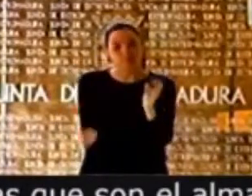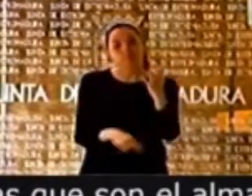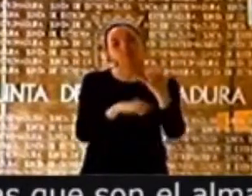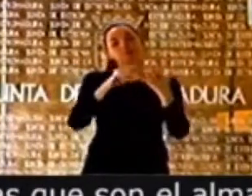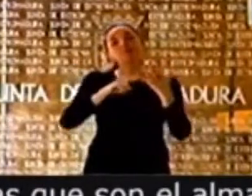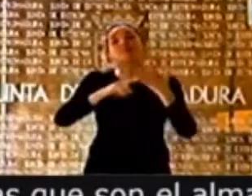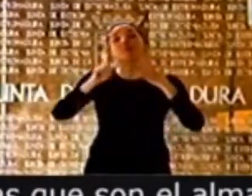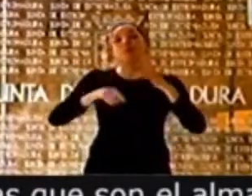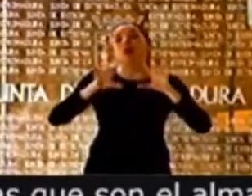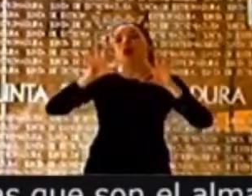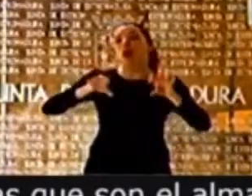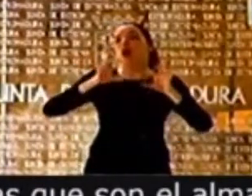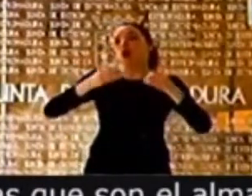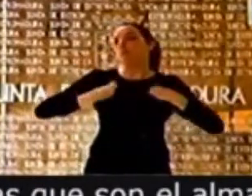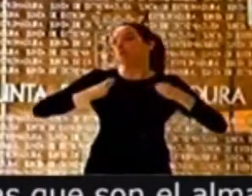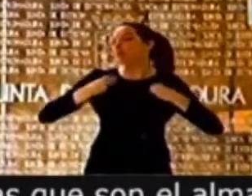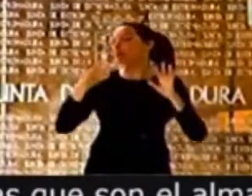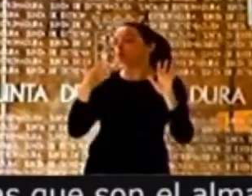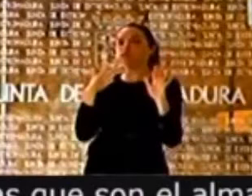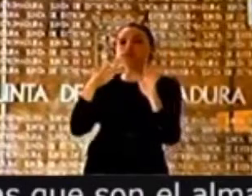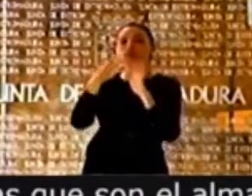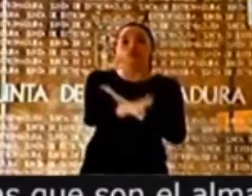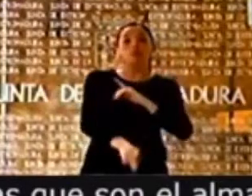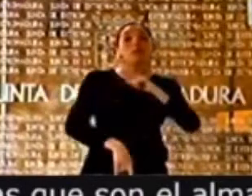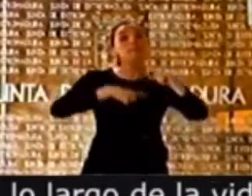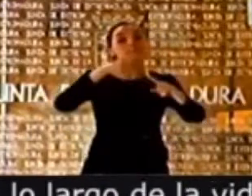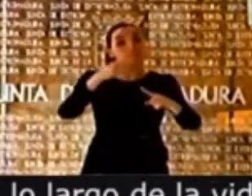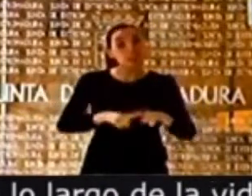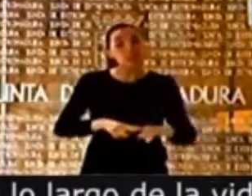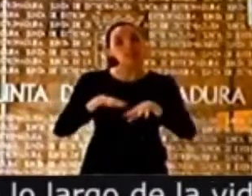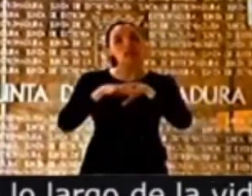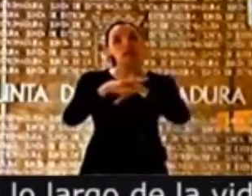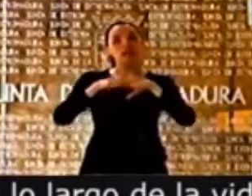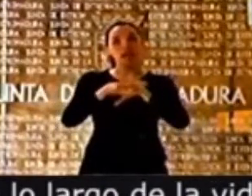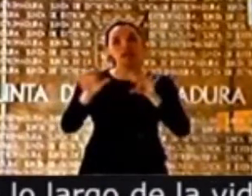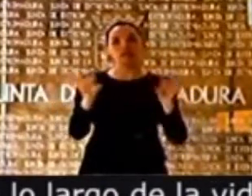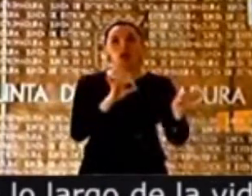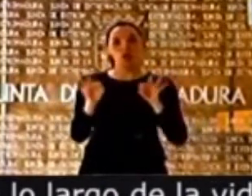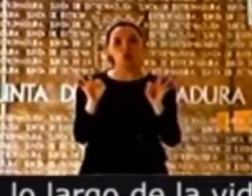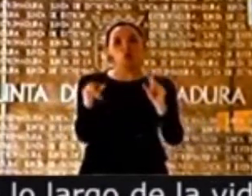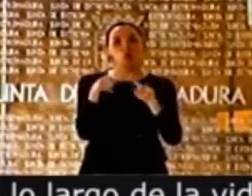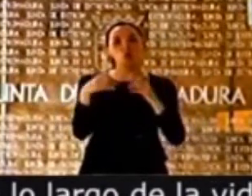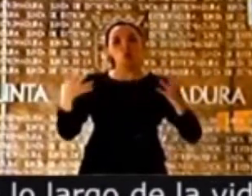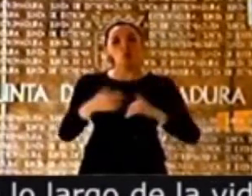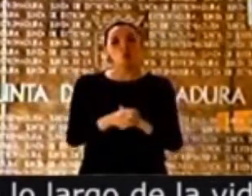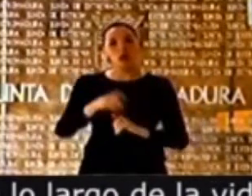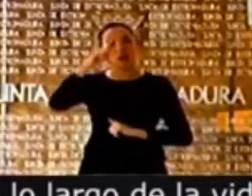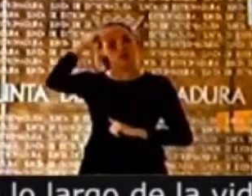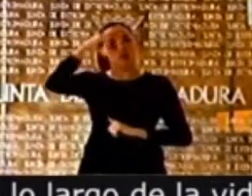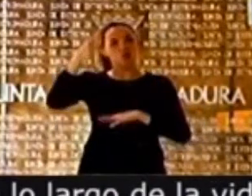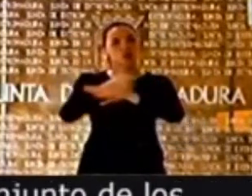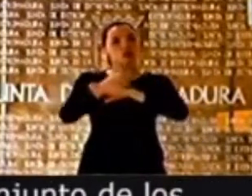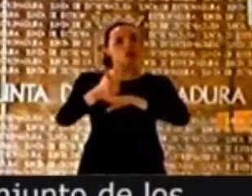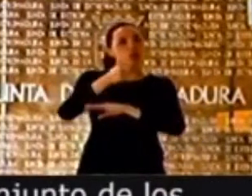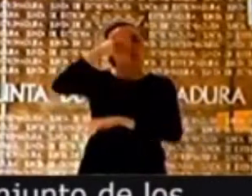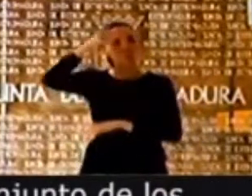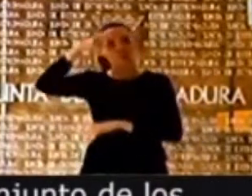a lo largo de la vida y la red de teatros para hacer llegar la cultura al conjunto de los ciudadanos de Extremadura y a los